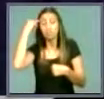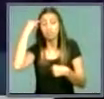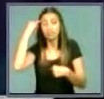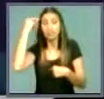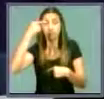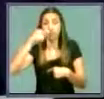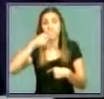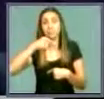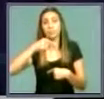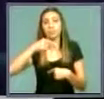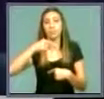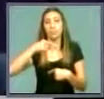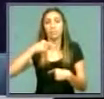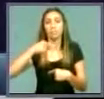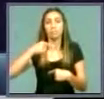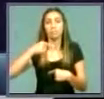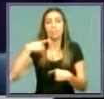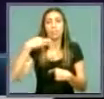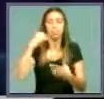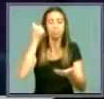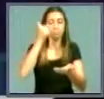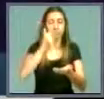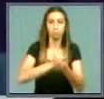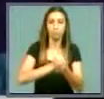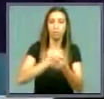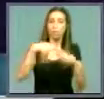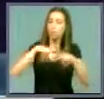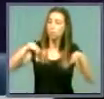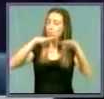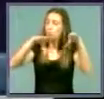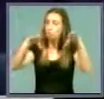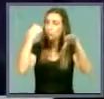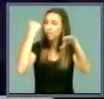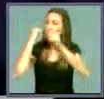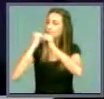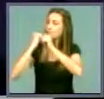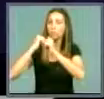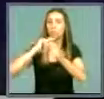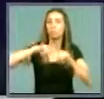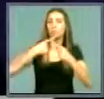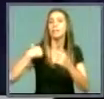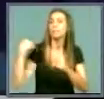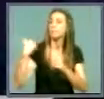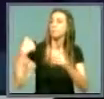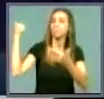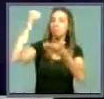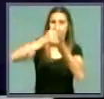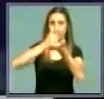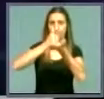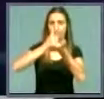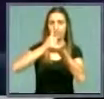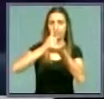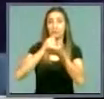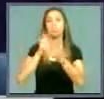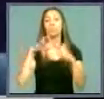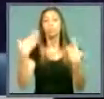merece estar en uno de los más altos lugares de la historia política argentina. De manera que